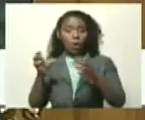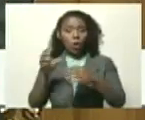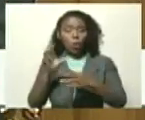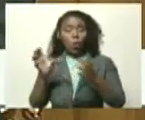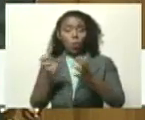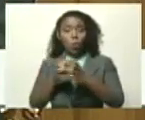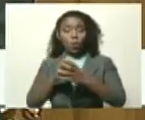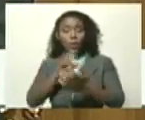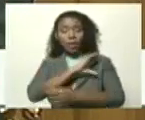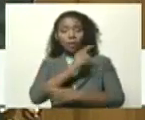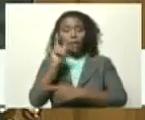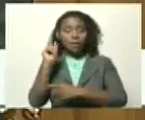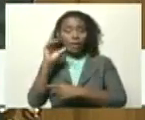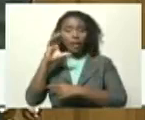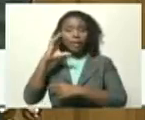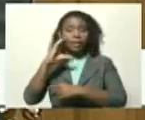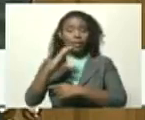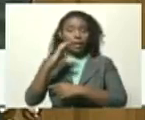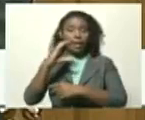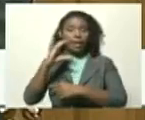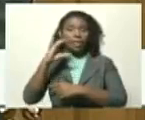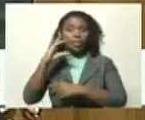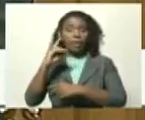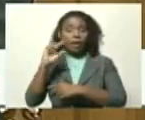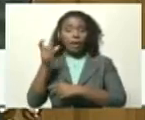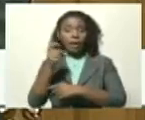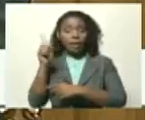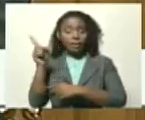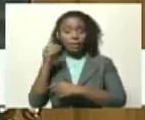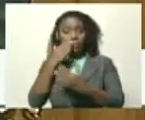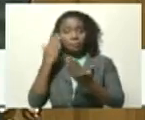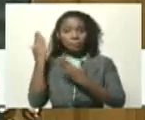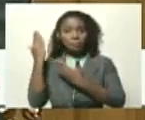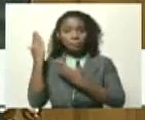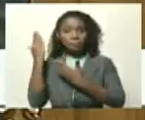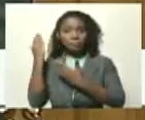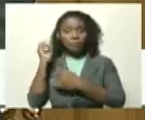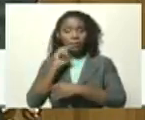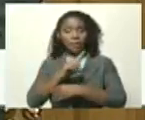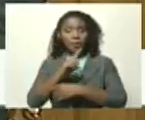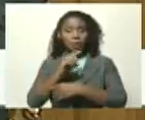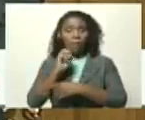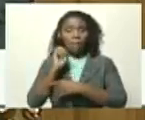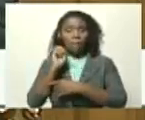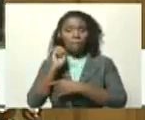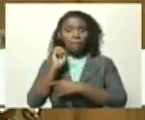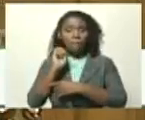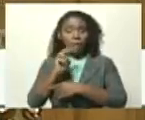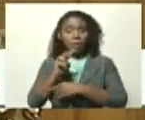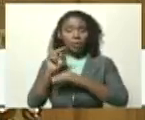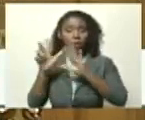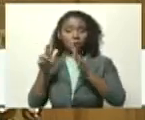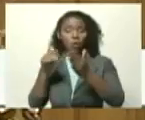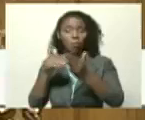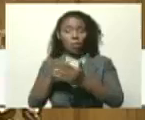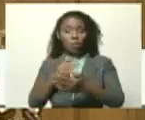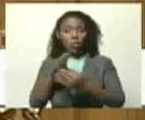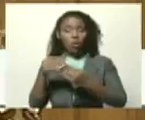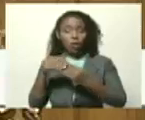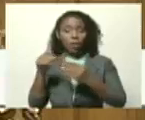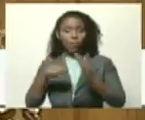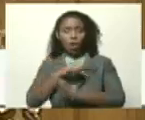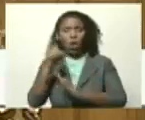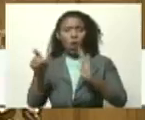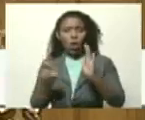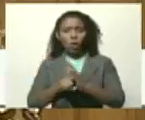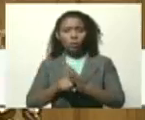CBG, 198 mil dólares. Bandes, 198 mil dólares. En total, la